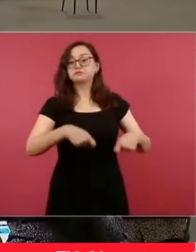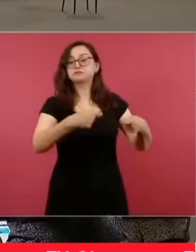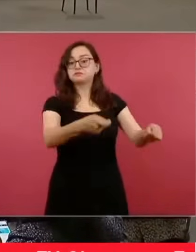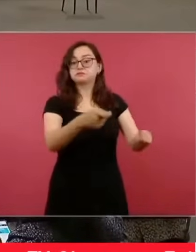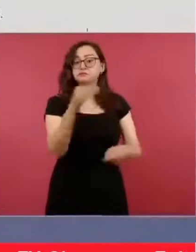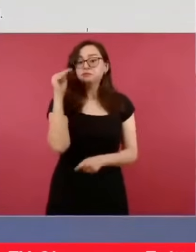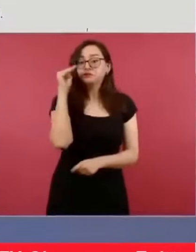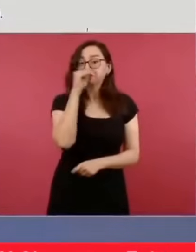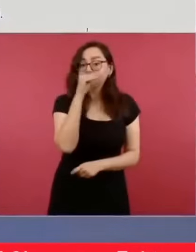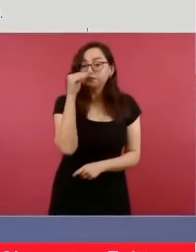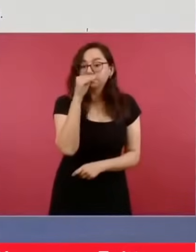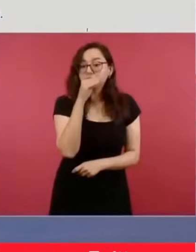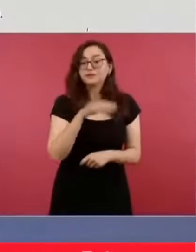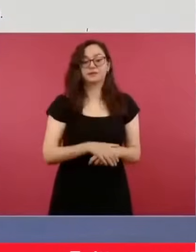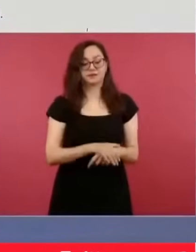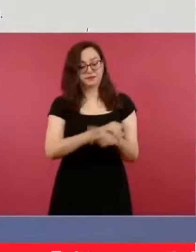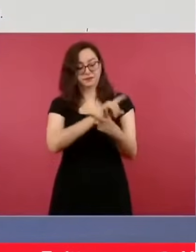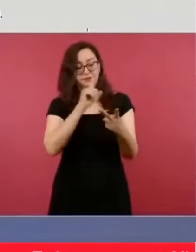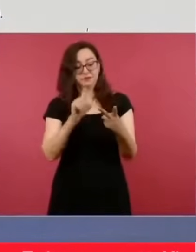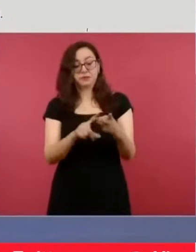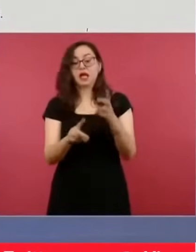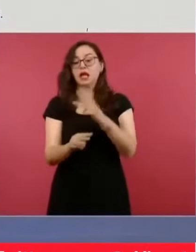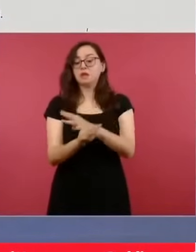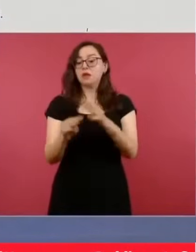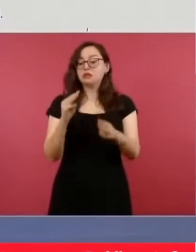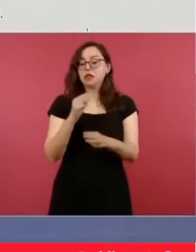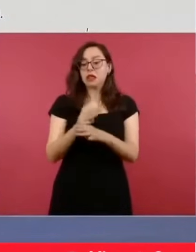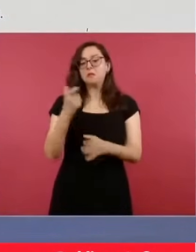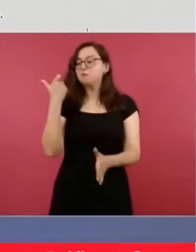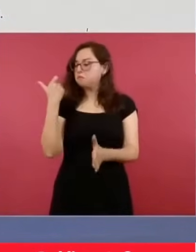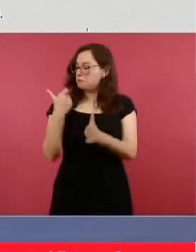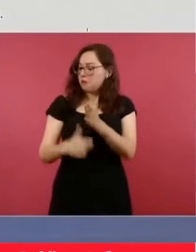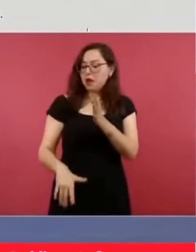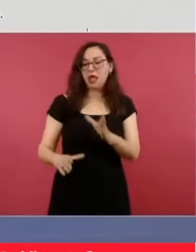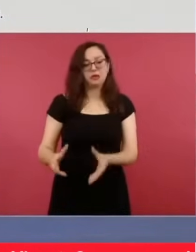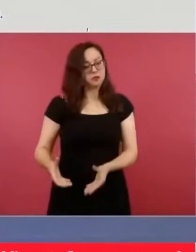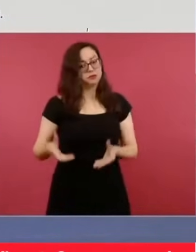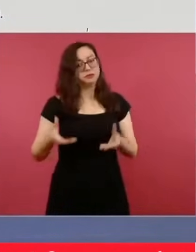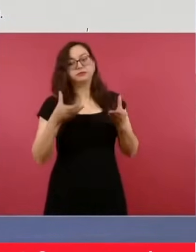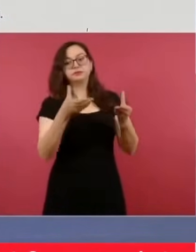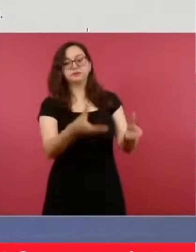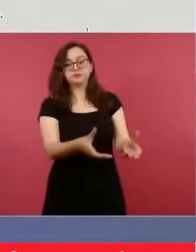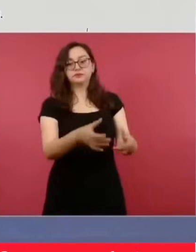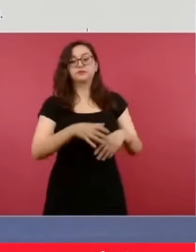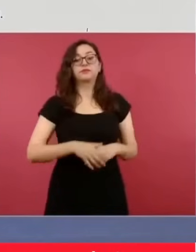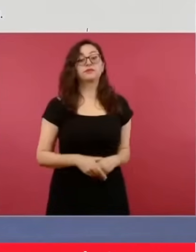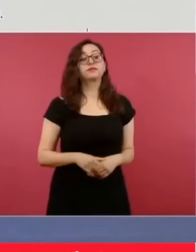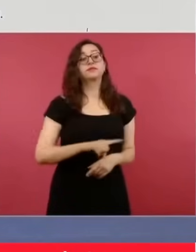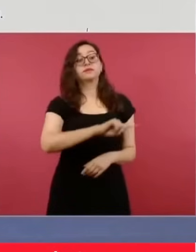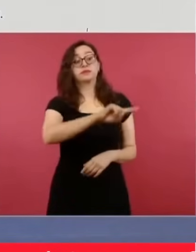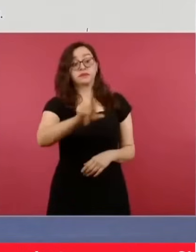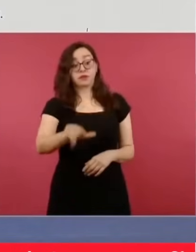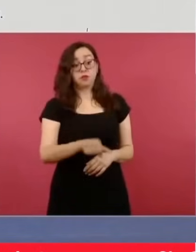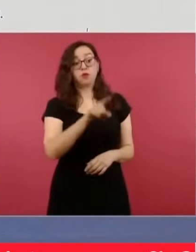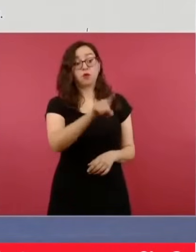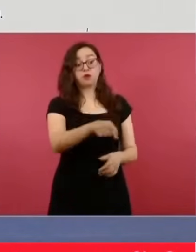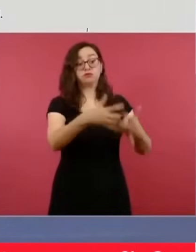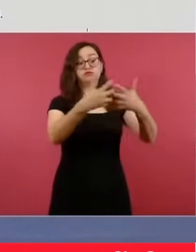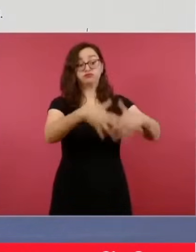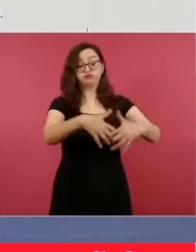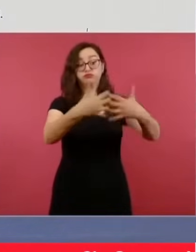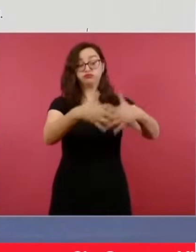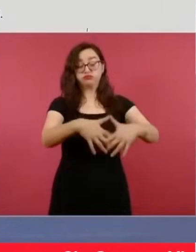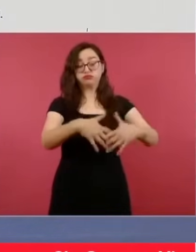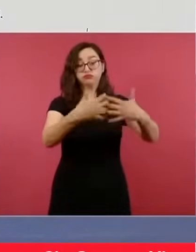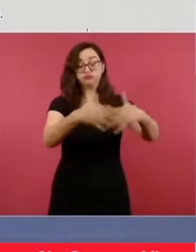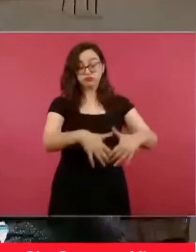vendía la materia prima por debajo del precio de mercado. Pemex compraría los productos finales a